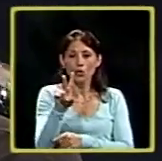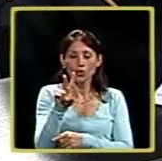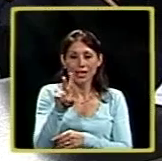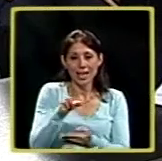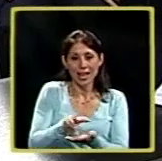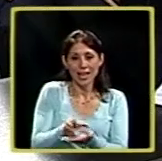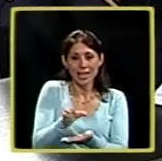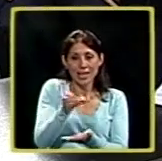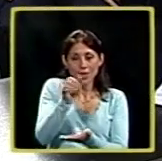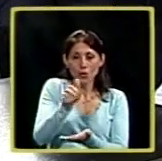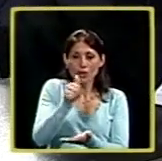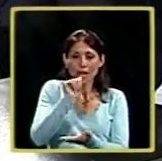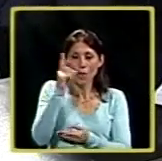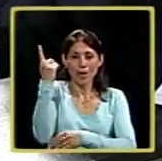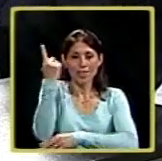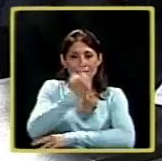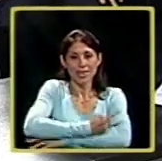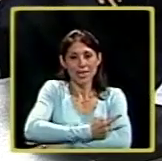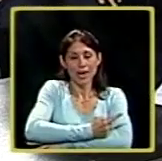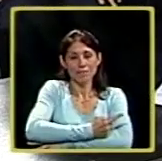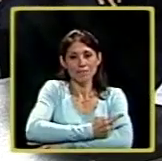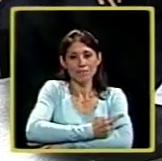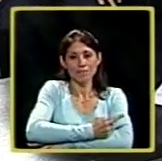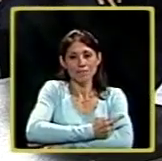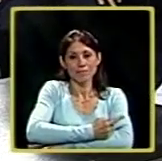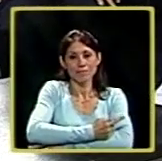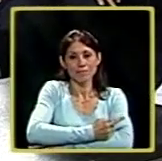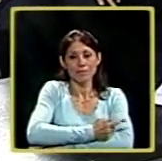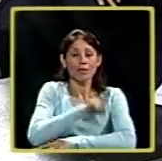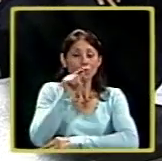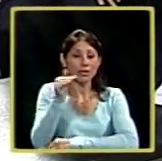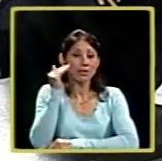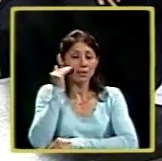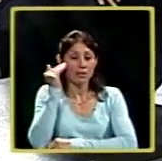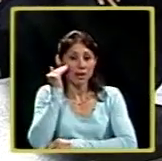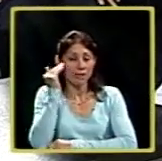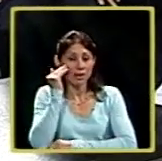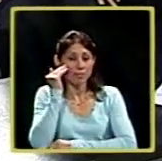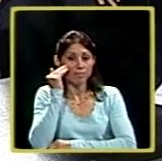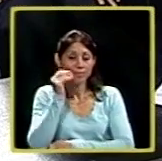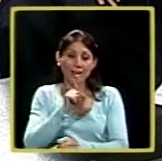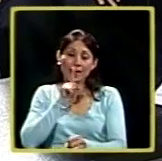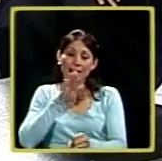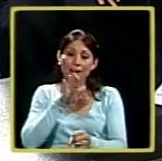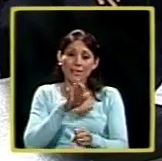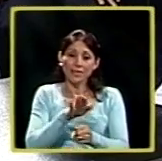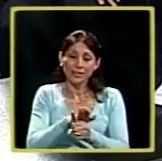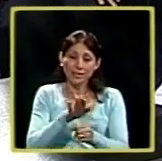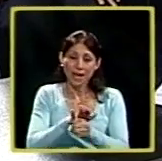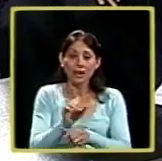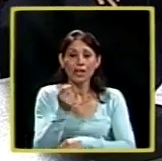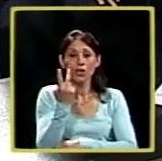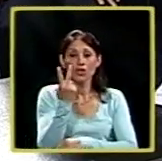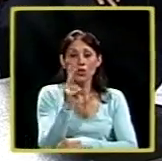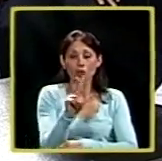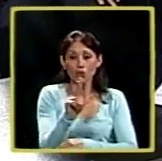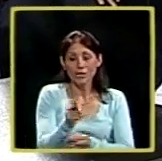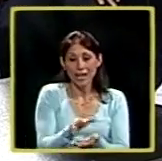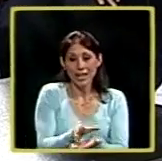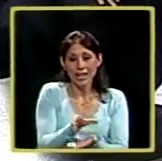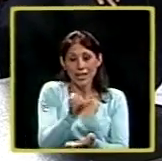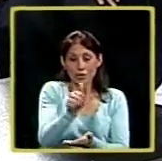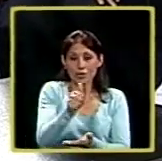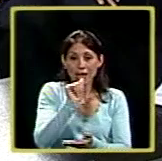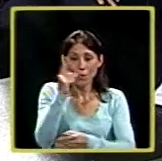día. Y transportar, garantizarle a 50.000 hombres 12 litros de agua al día